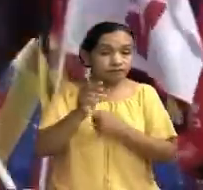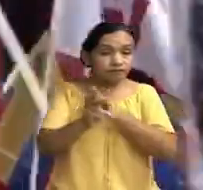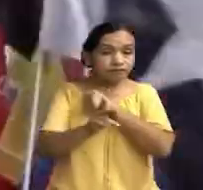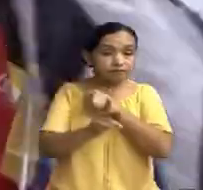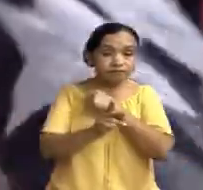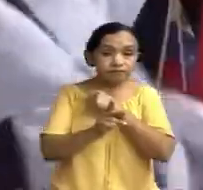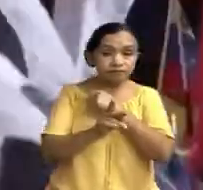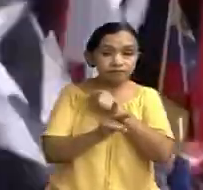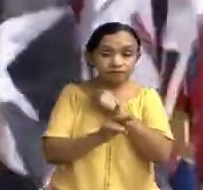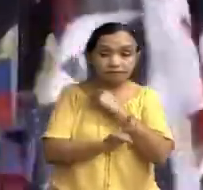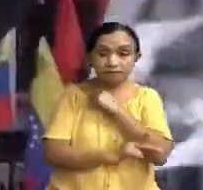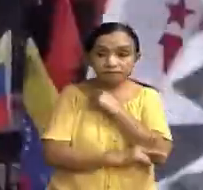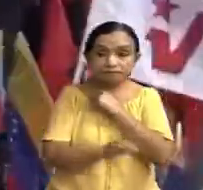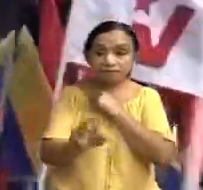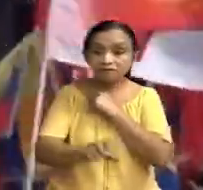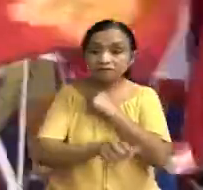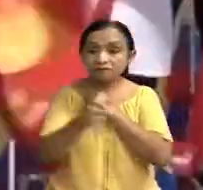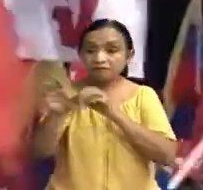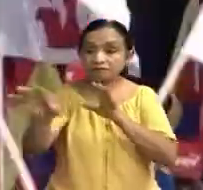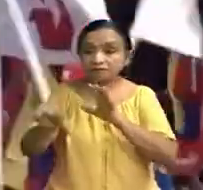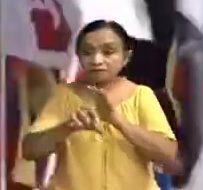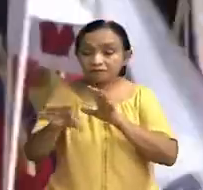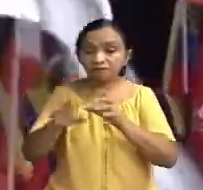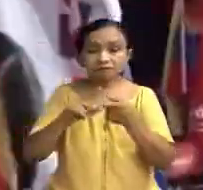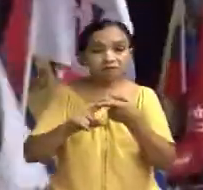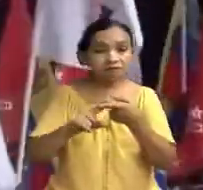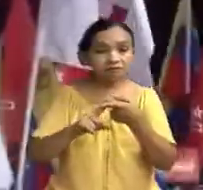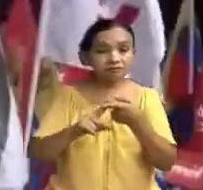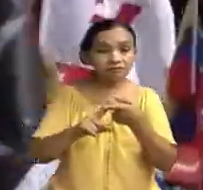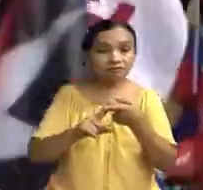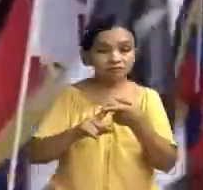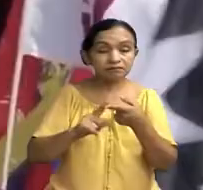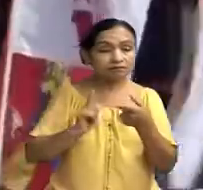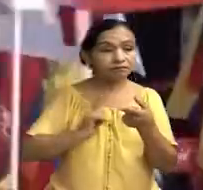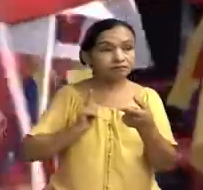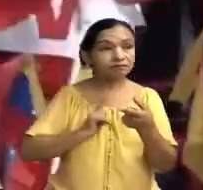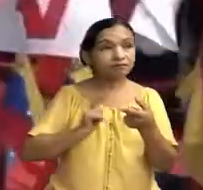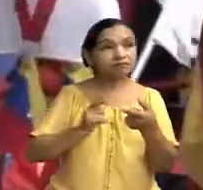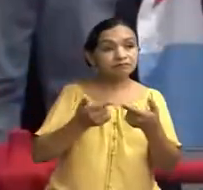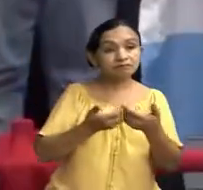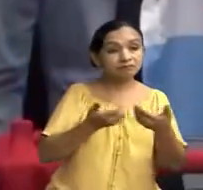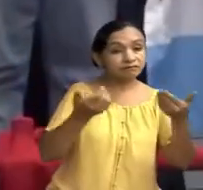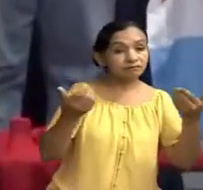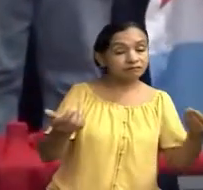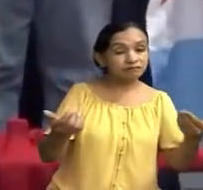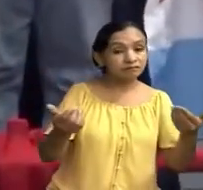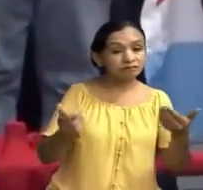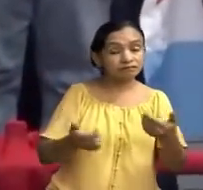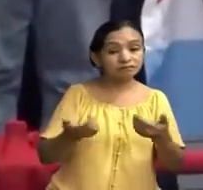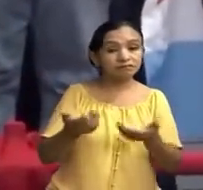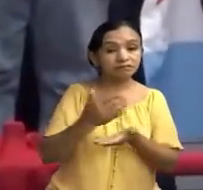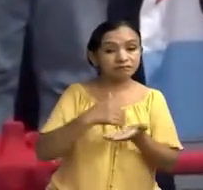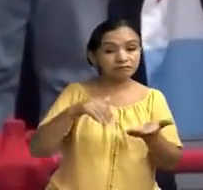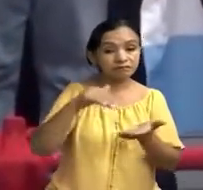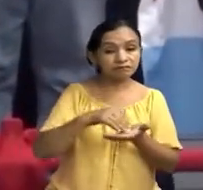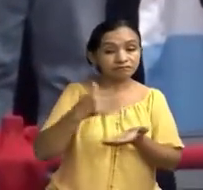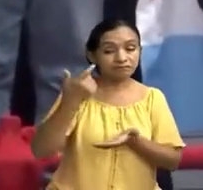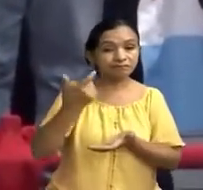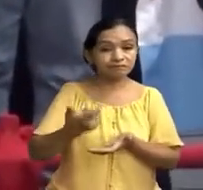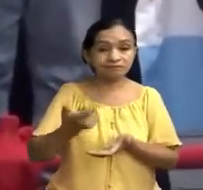que saquear, no tiene cómo mantener a esas clases que están aisladas de los centros de poder en un nivel